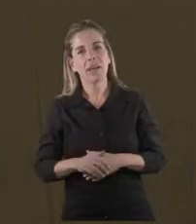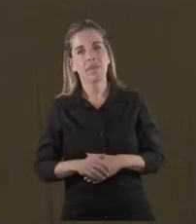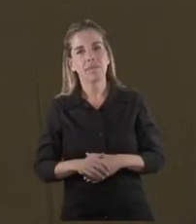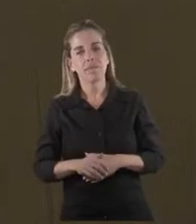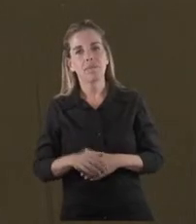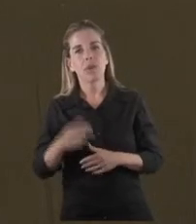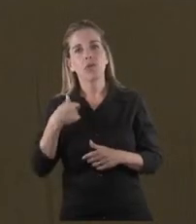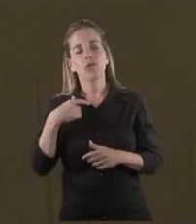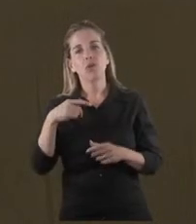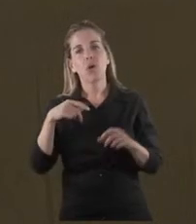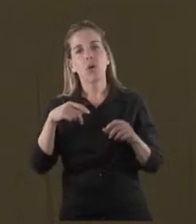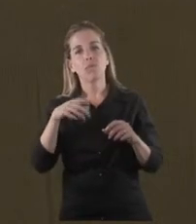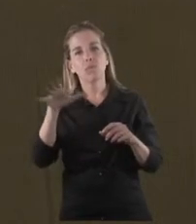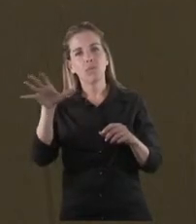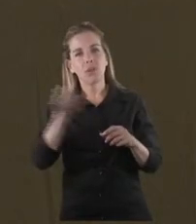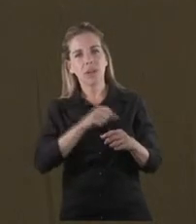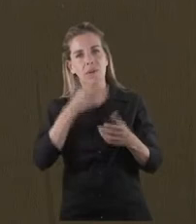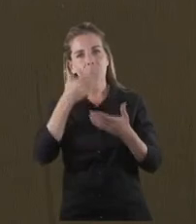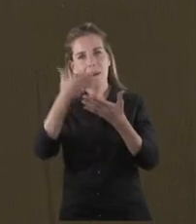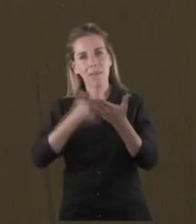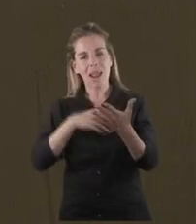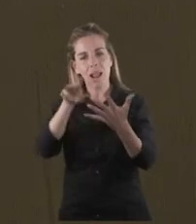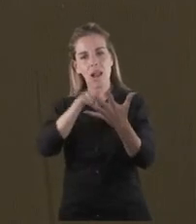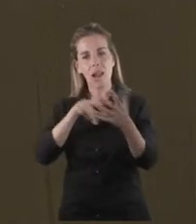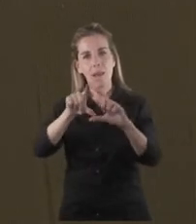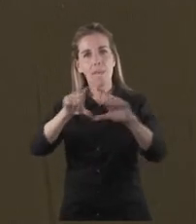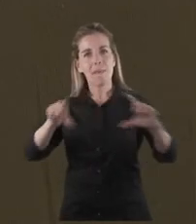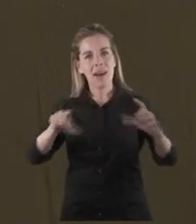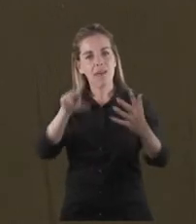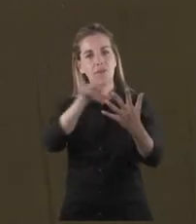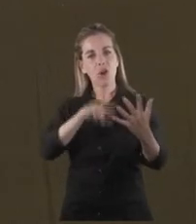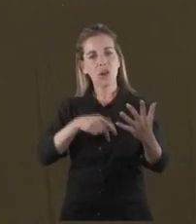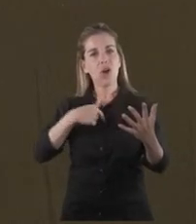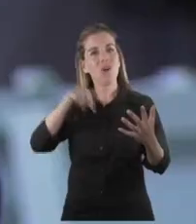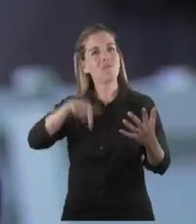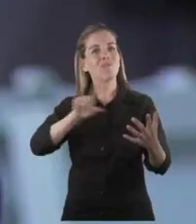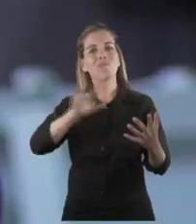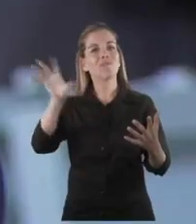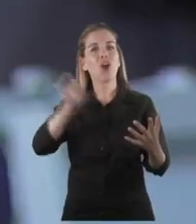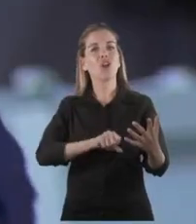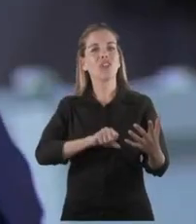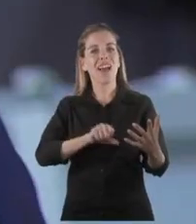leí un párrafo que hoy no tengo encima, donde